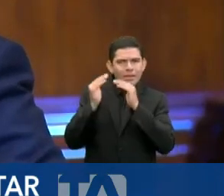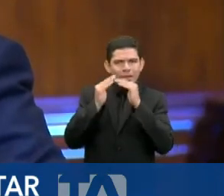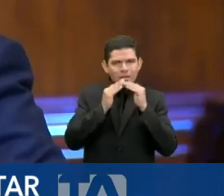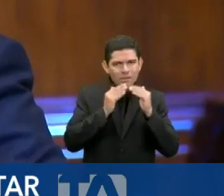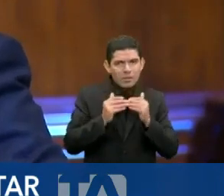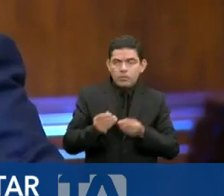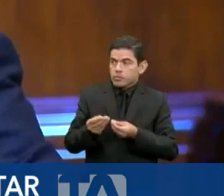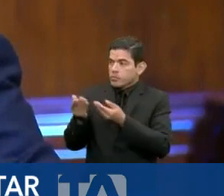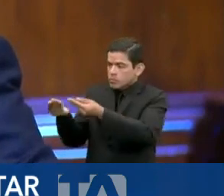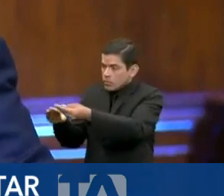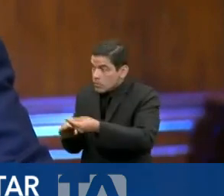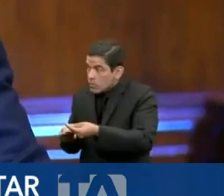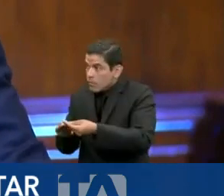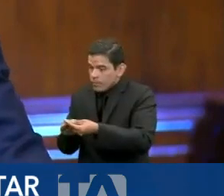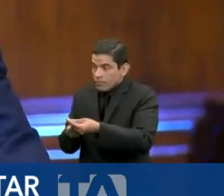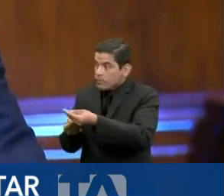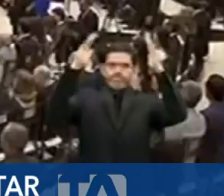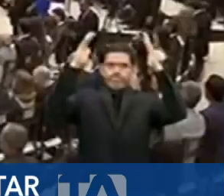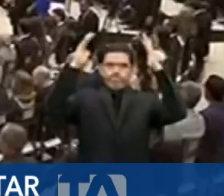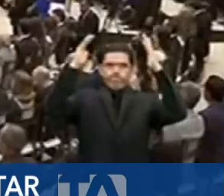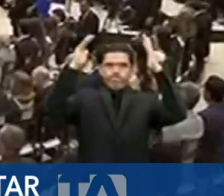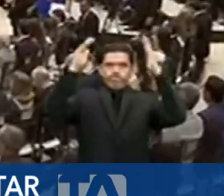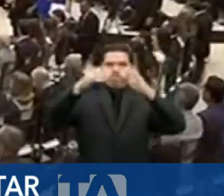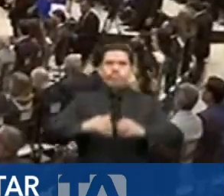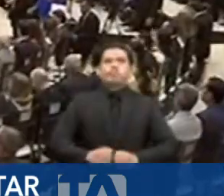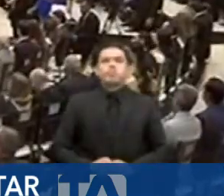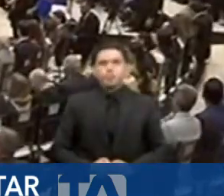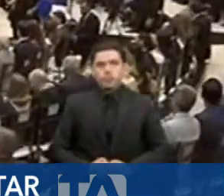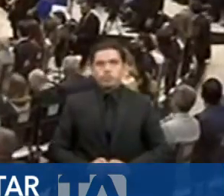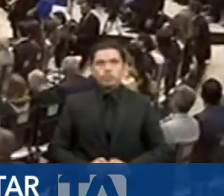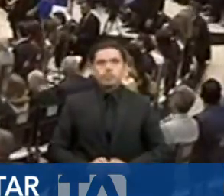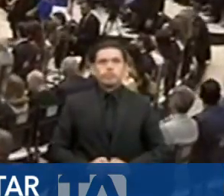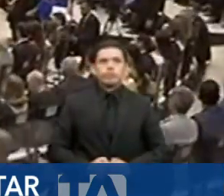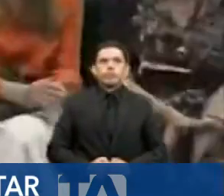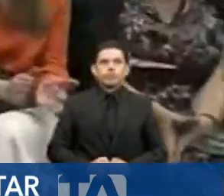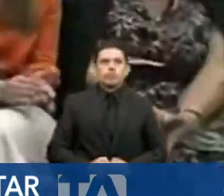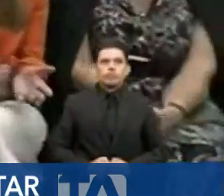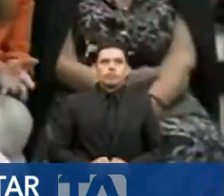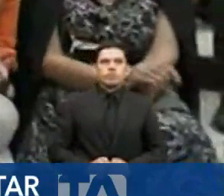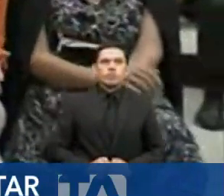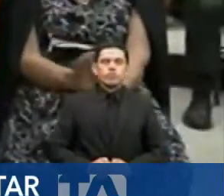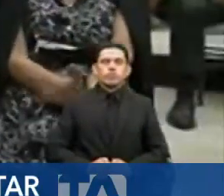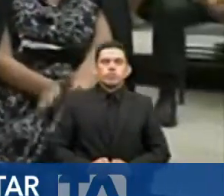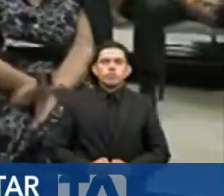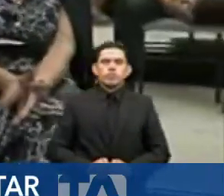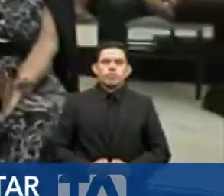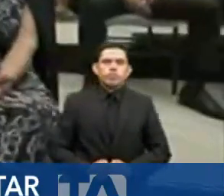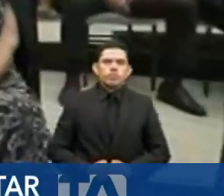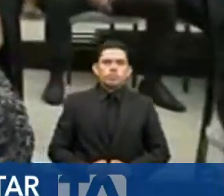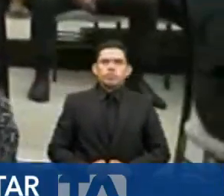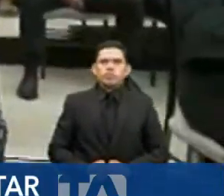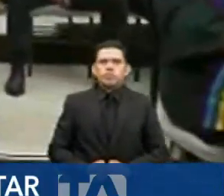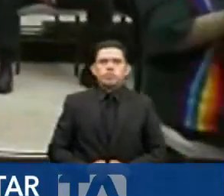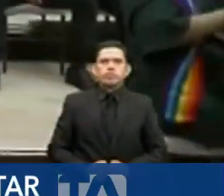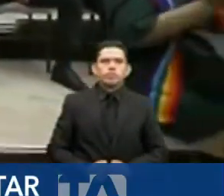casas, la medicina que necesitan. Y luego de hablar de política petrolera, vialidad, turismo, medio ambiente y